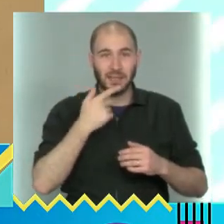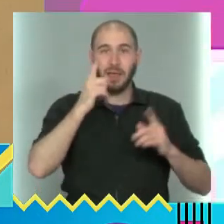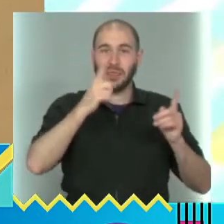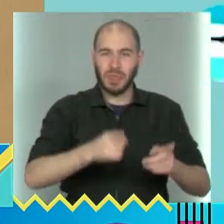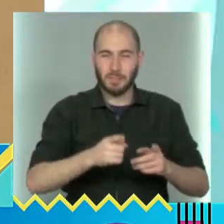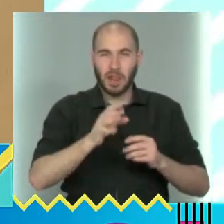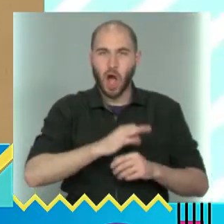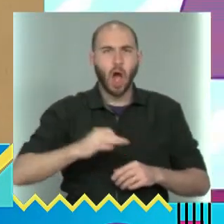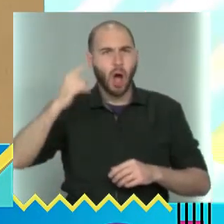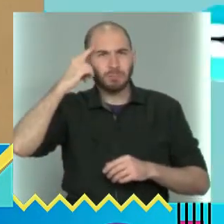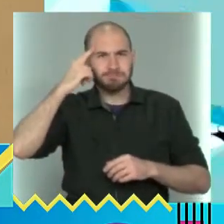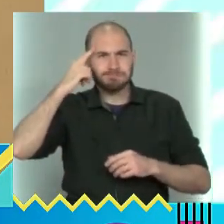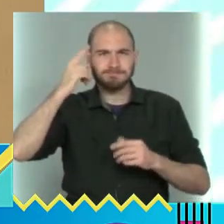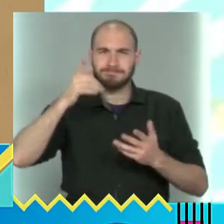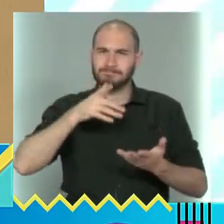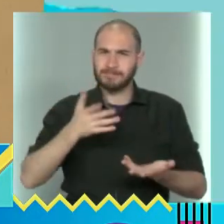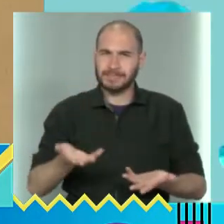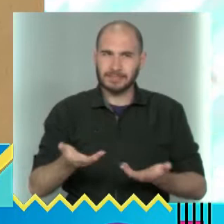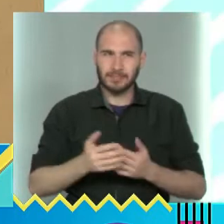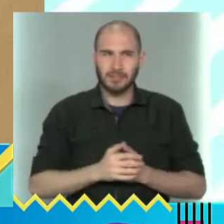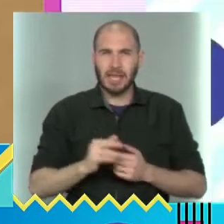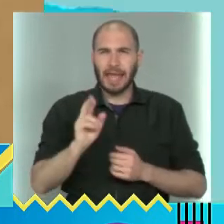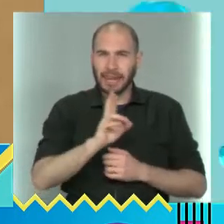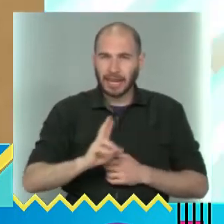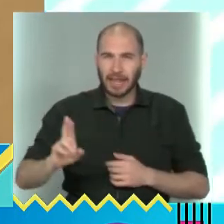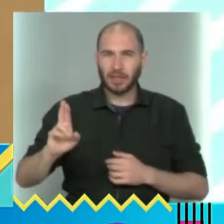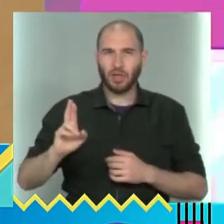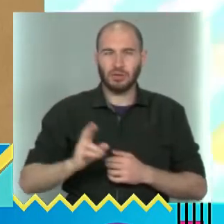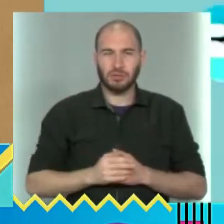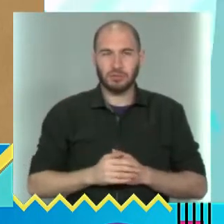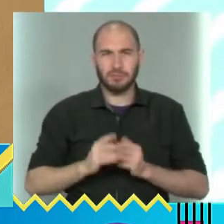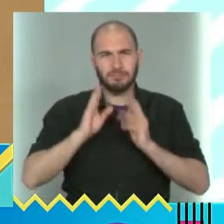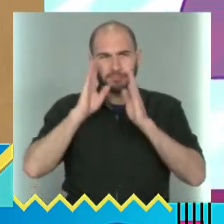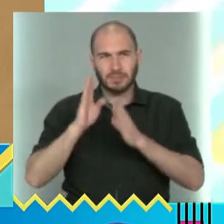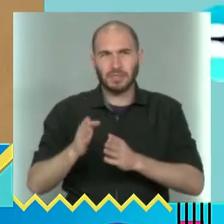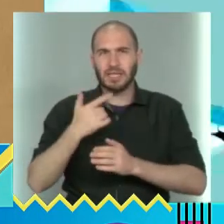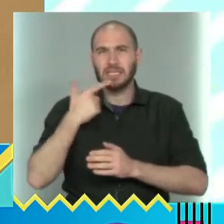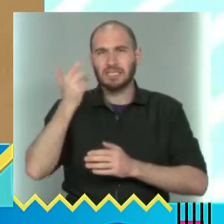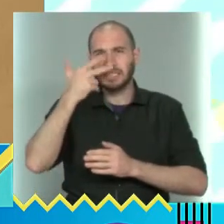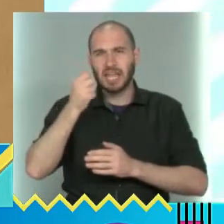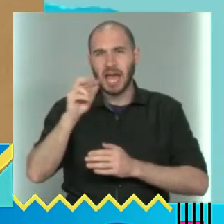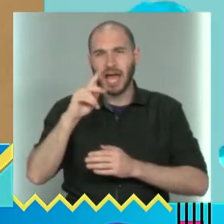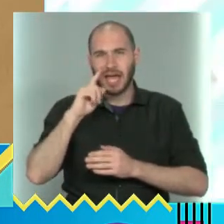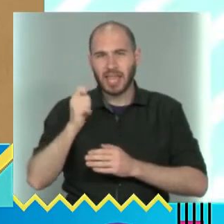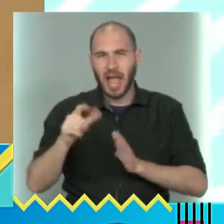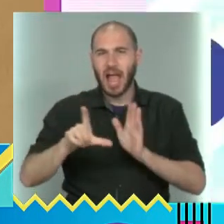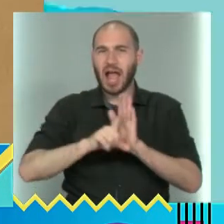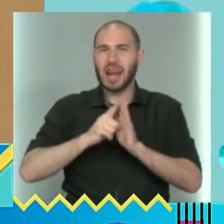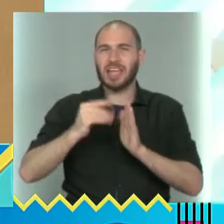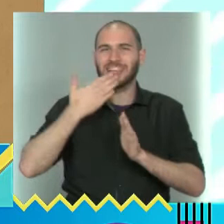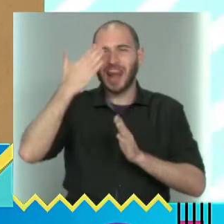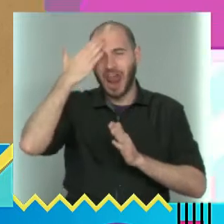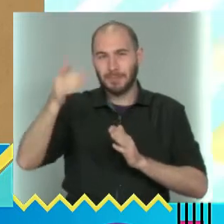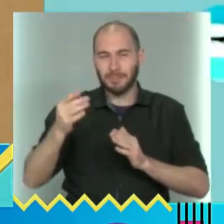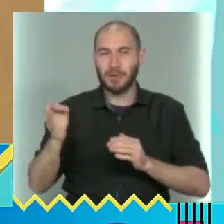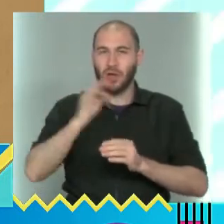una visión un poco más, diríamos, religiosa, que apunta a la Sharia, a la ley islámica o